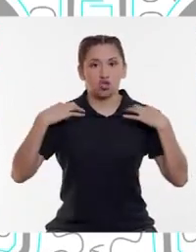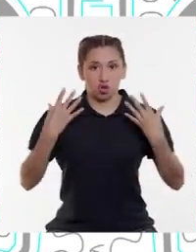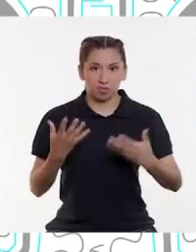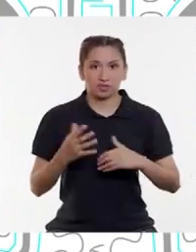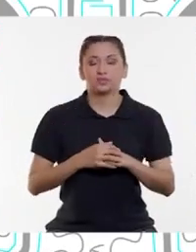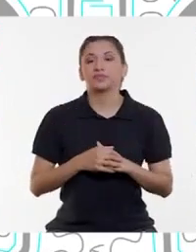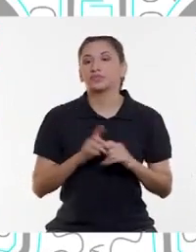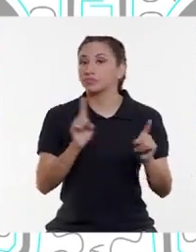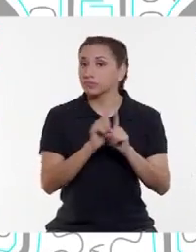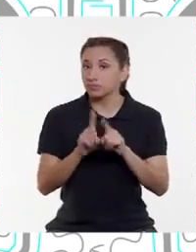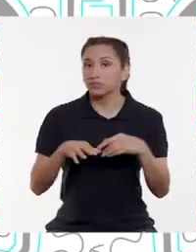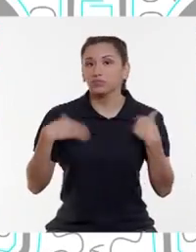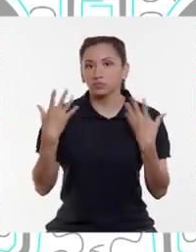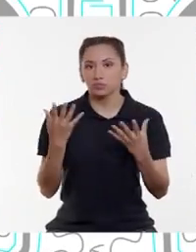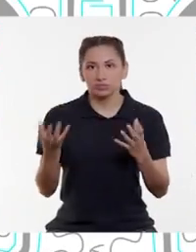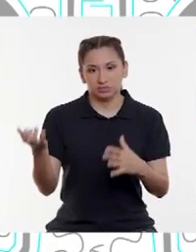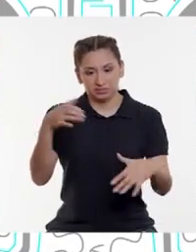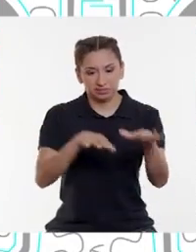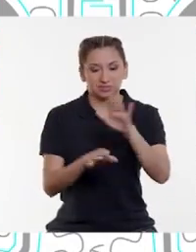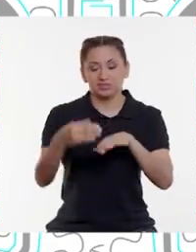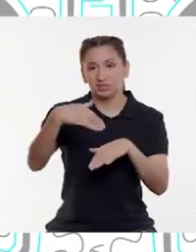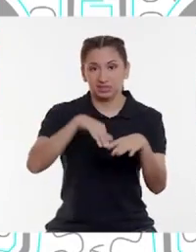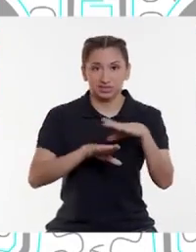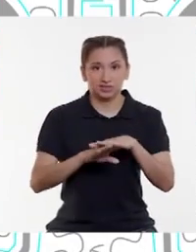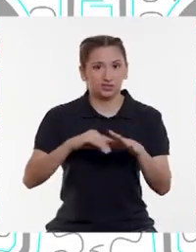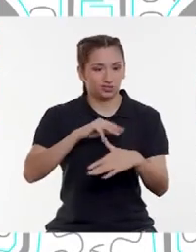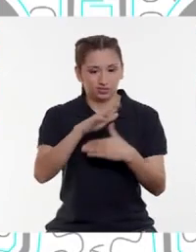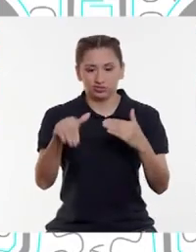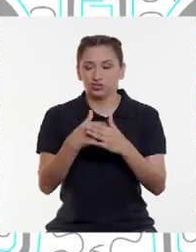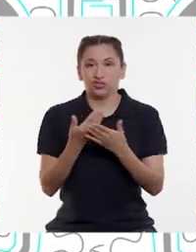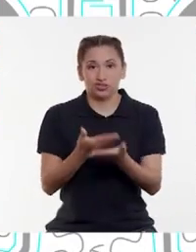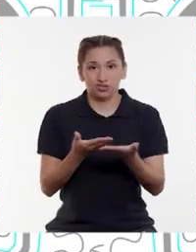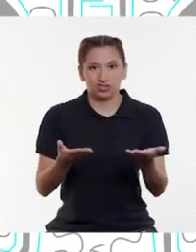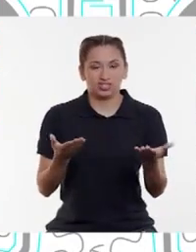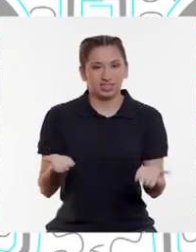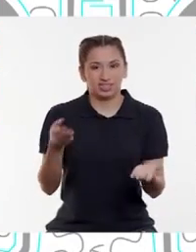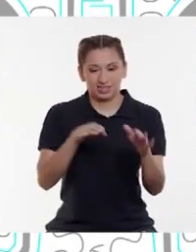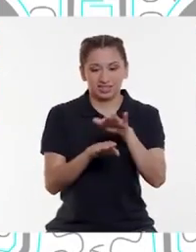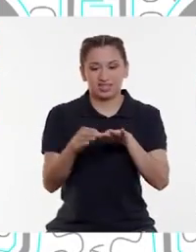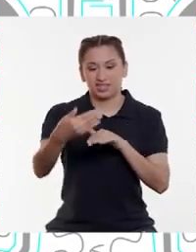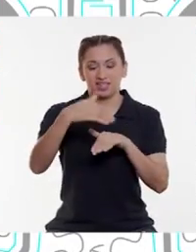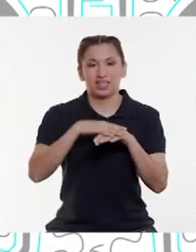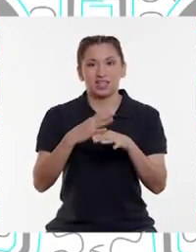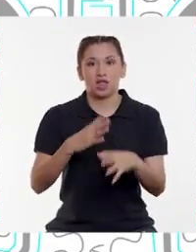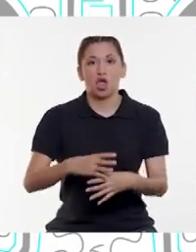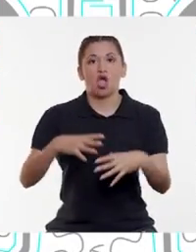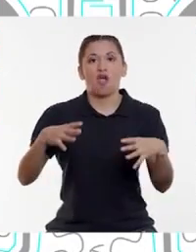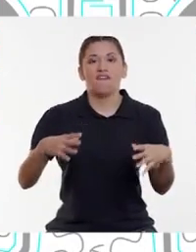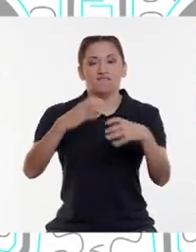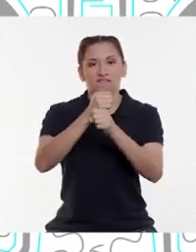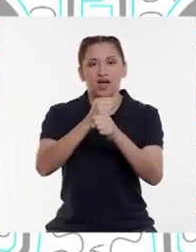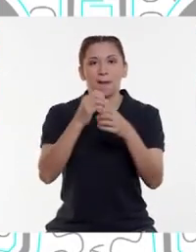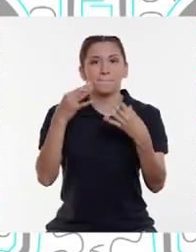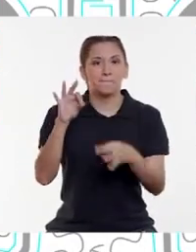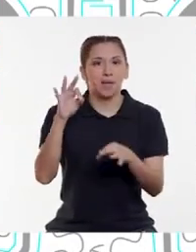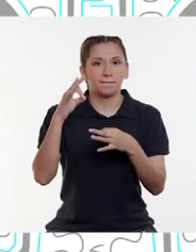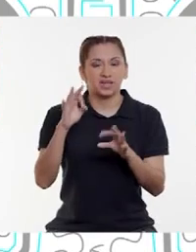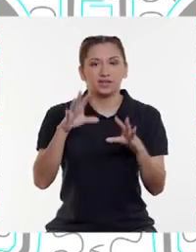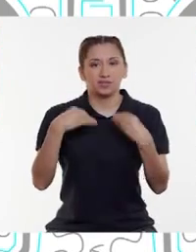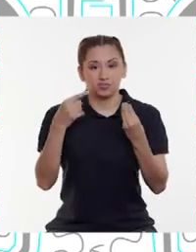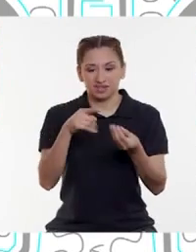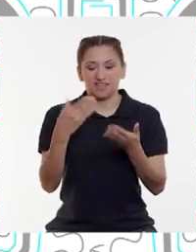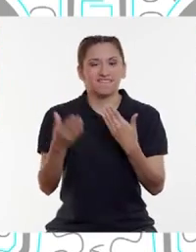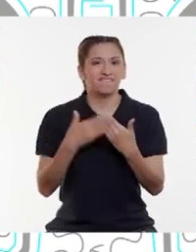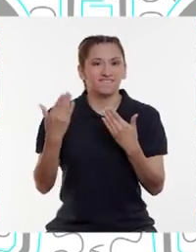polar. También podríamos empaquetar todos nuestros productos en envases y bolsas de papel, porque es